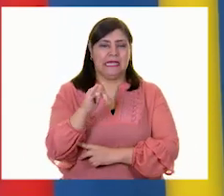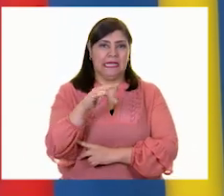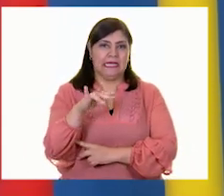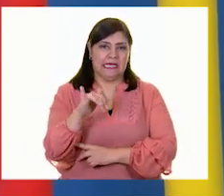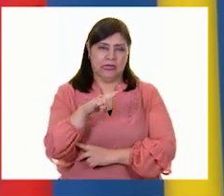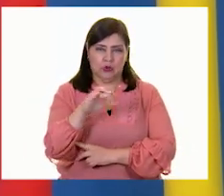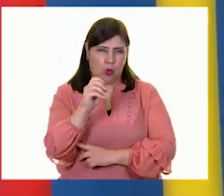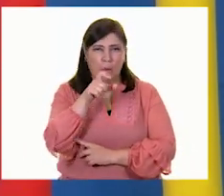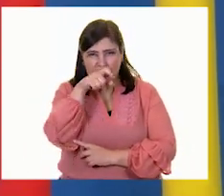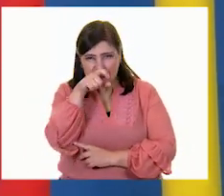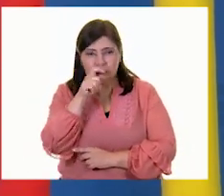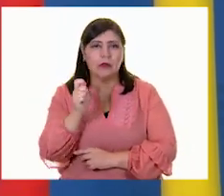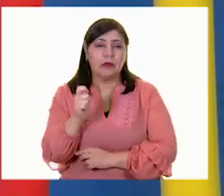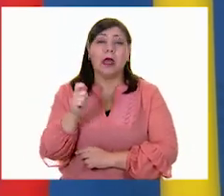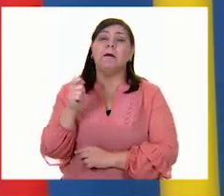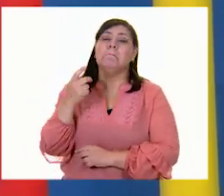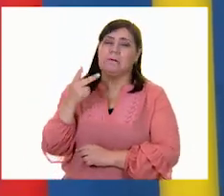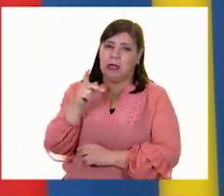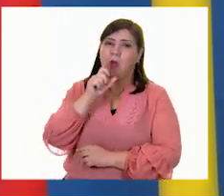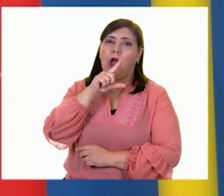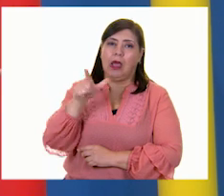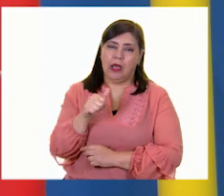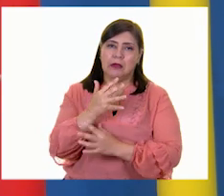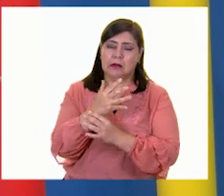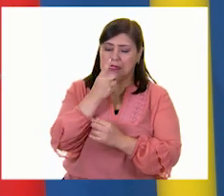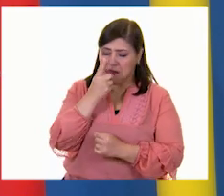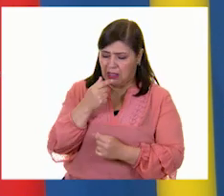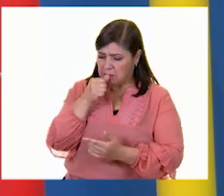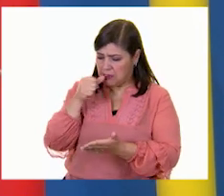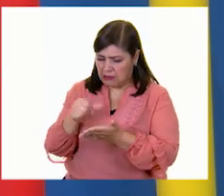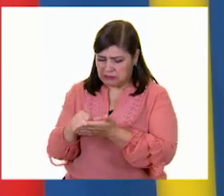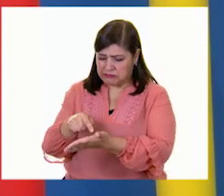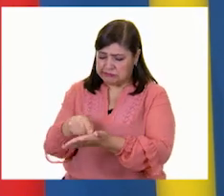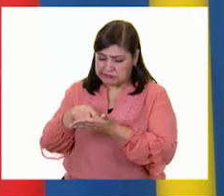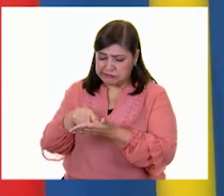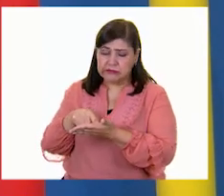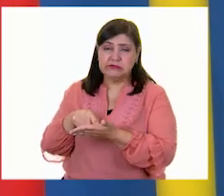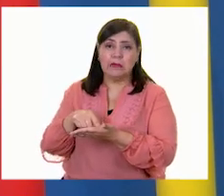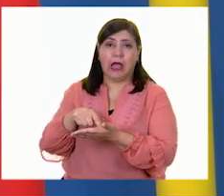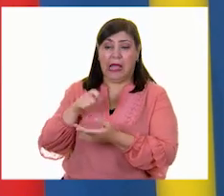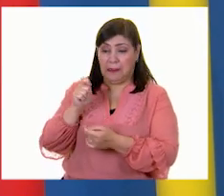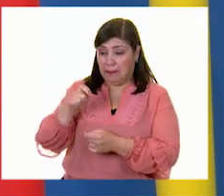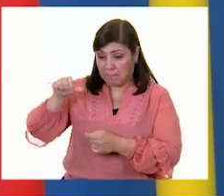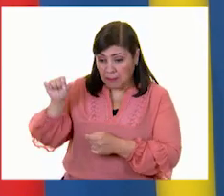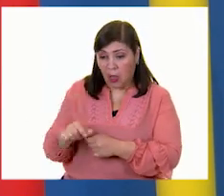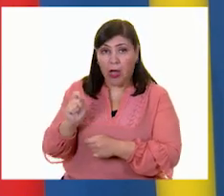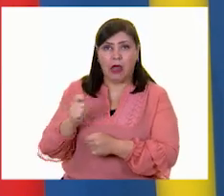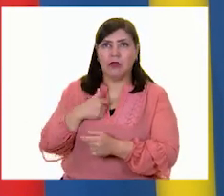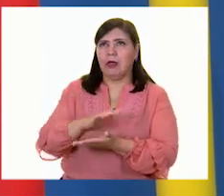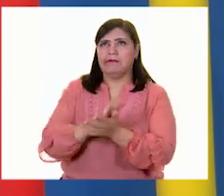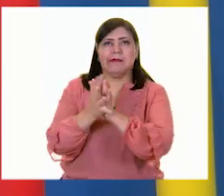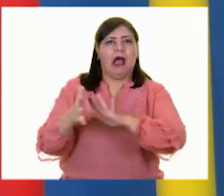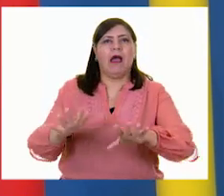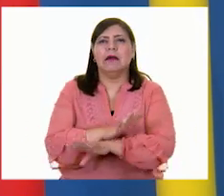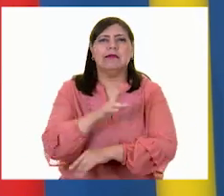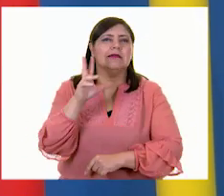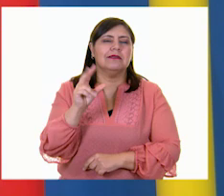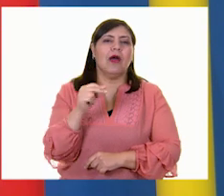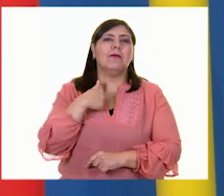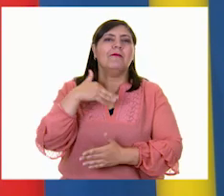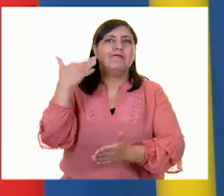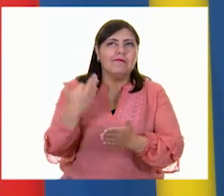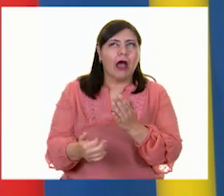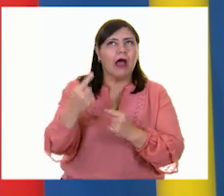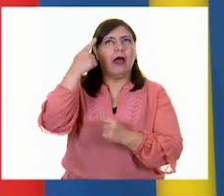Periquillo, aunque como él mismo dice después, la carta no tuvo el efecto adecuado en el momento indicado porque le faltaba disposición